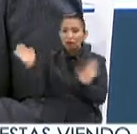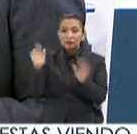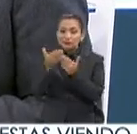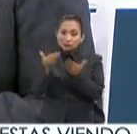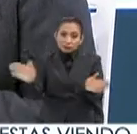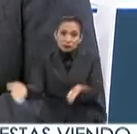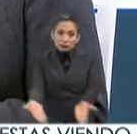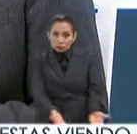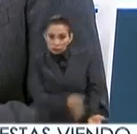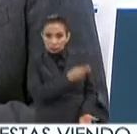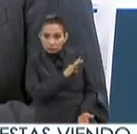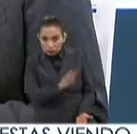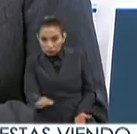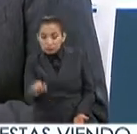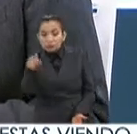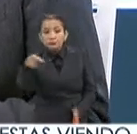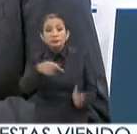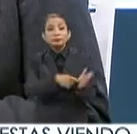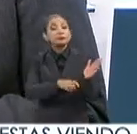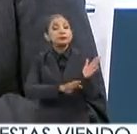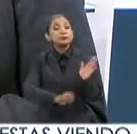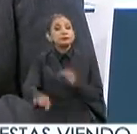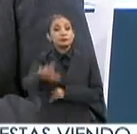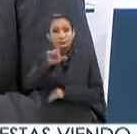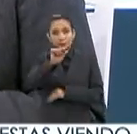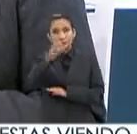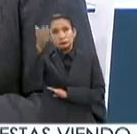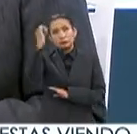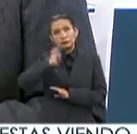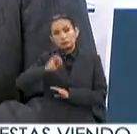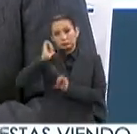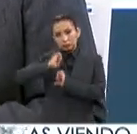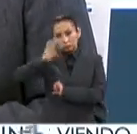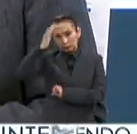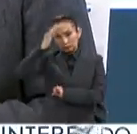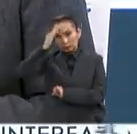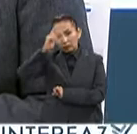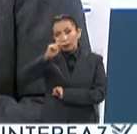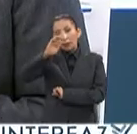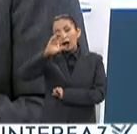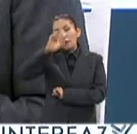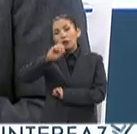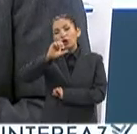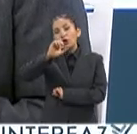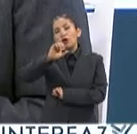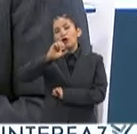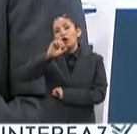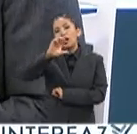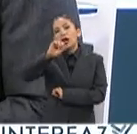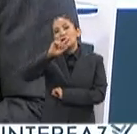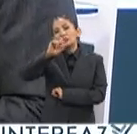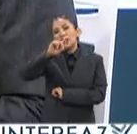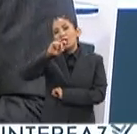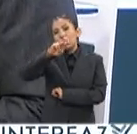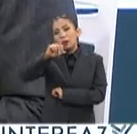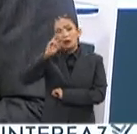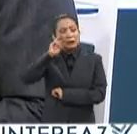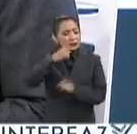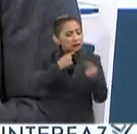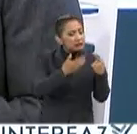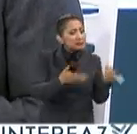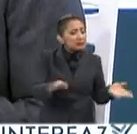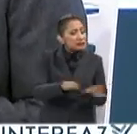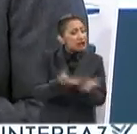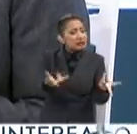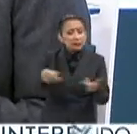personas. En los años 70, el rector de aquel entonces, Pablo González Casanova y su equipo, ven que es difícil